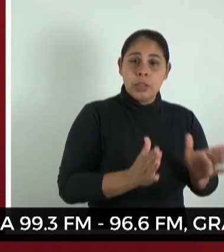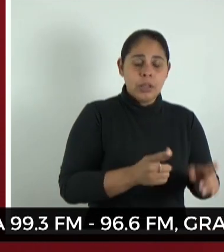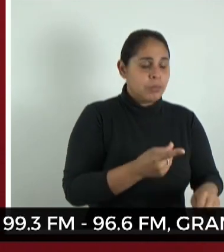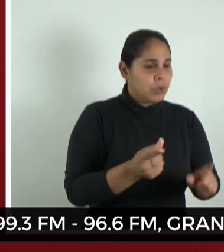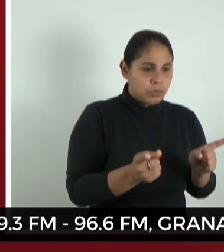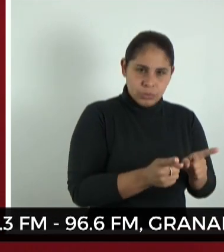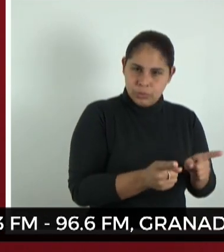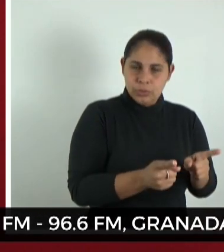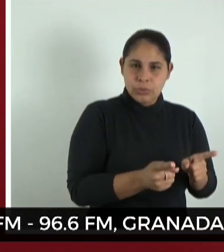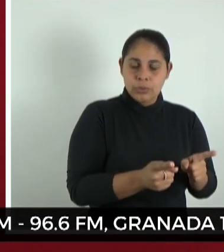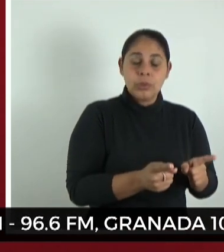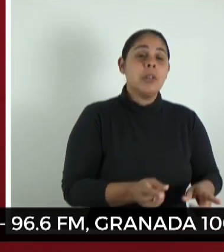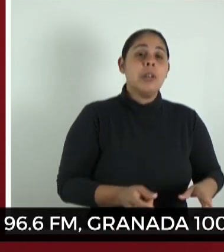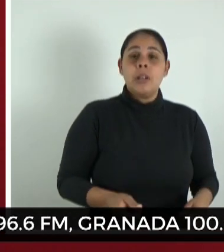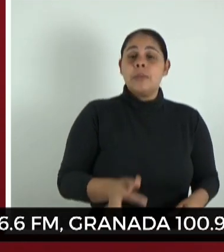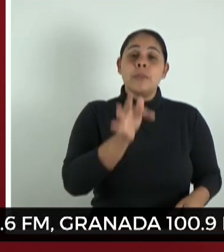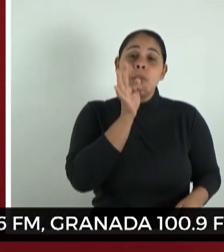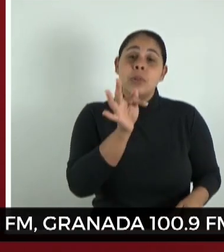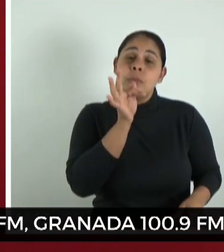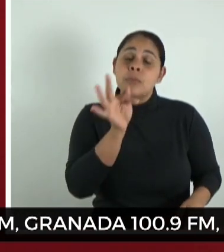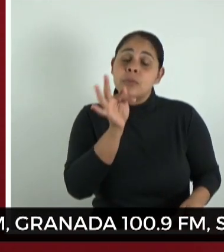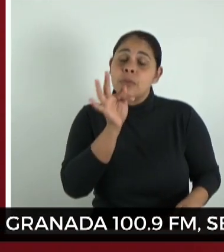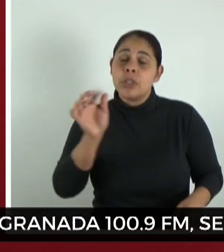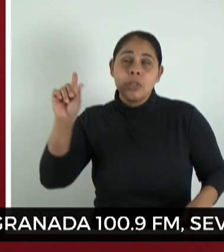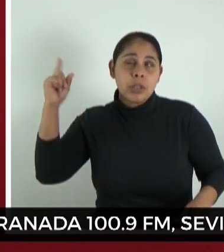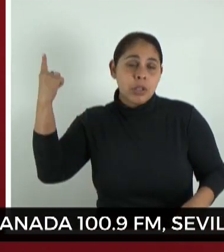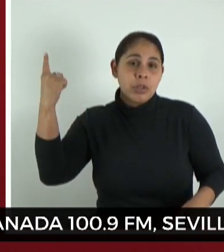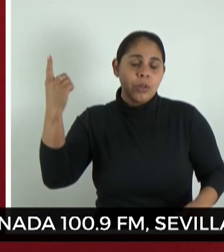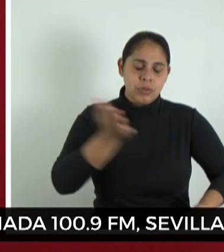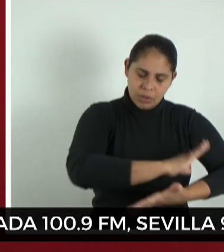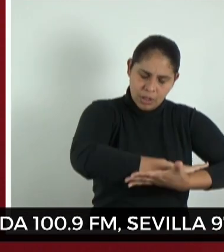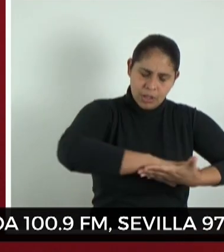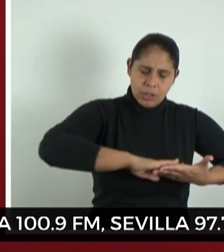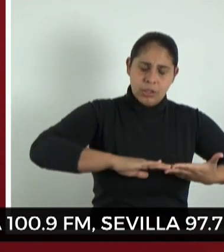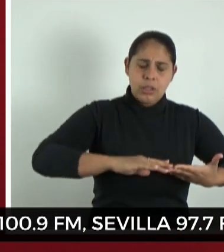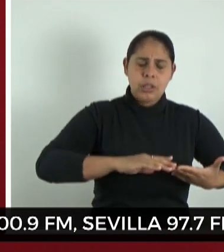Las promesas de Dios son eternas. El dolor es temporal.